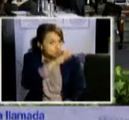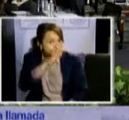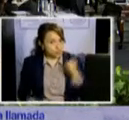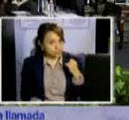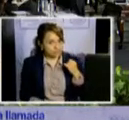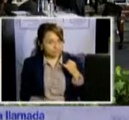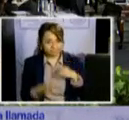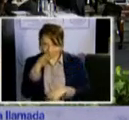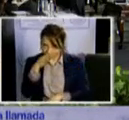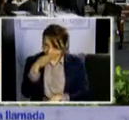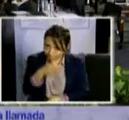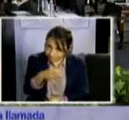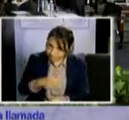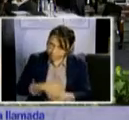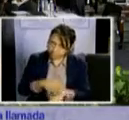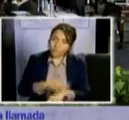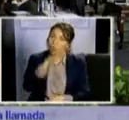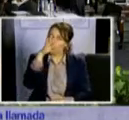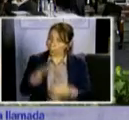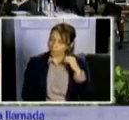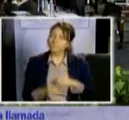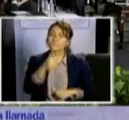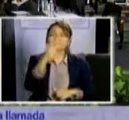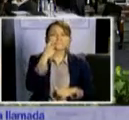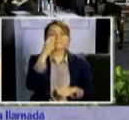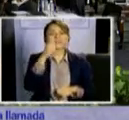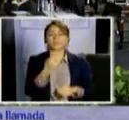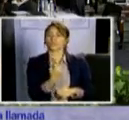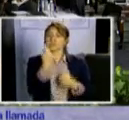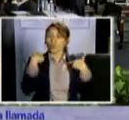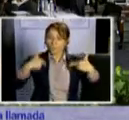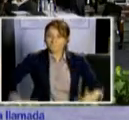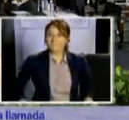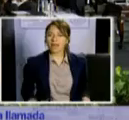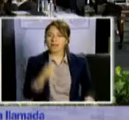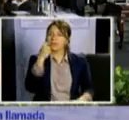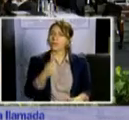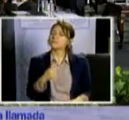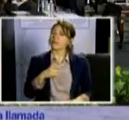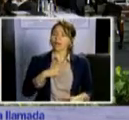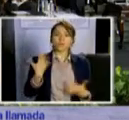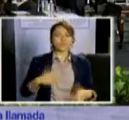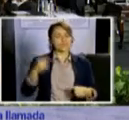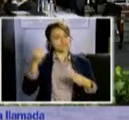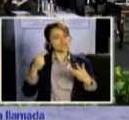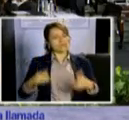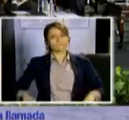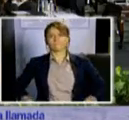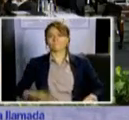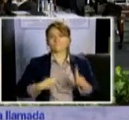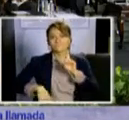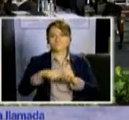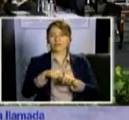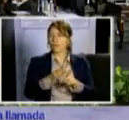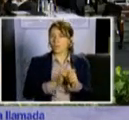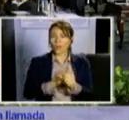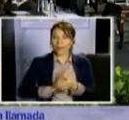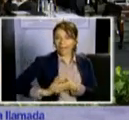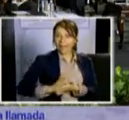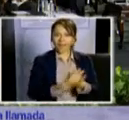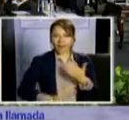pero grandes cualidades, y una de ellas es ganar, otra es vencer, otra es estar decididos a